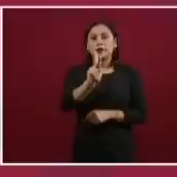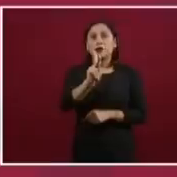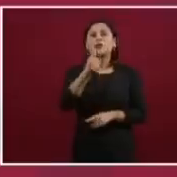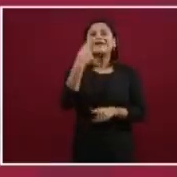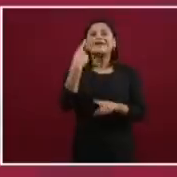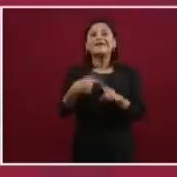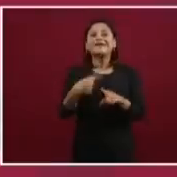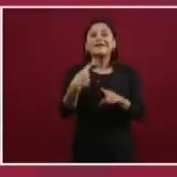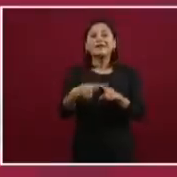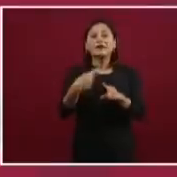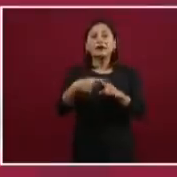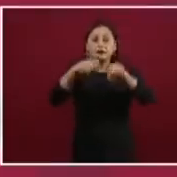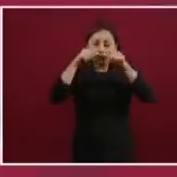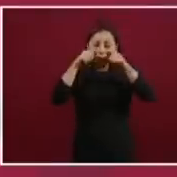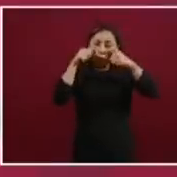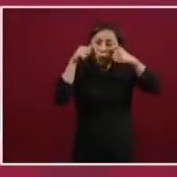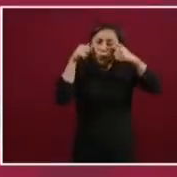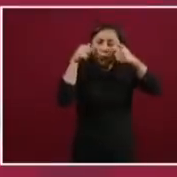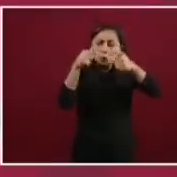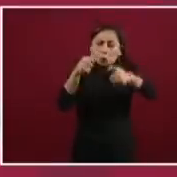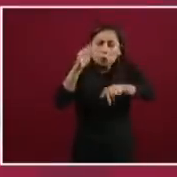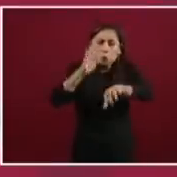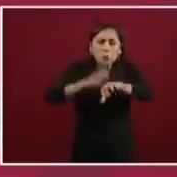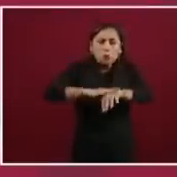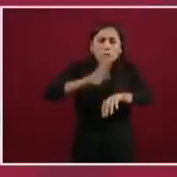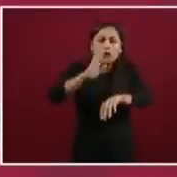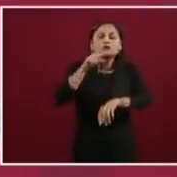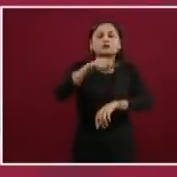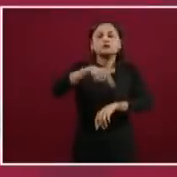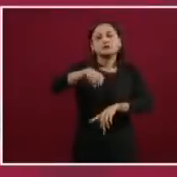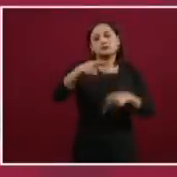gente humilde a la gente pobre